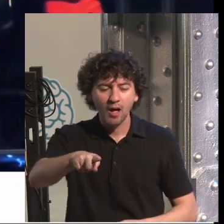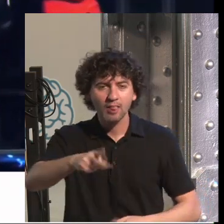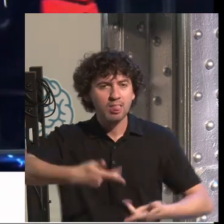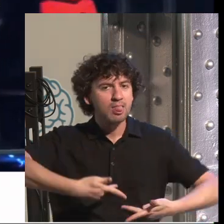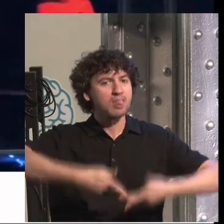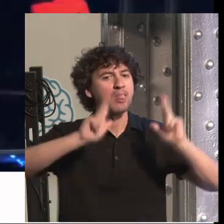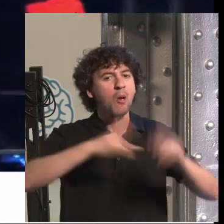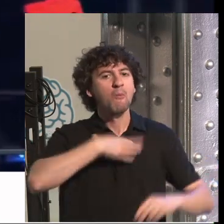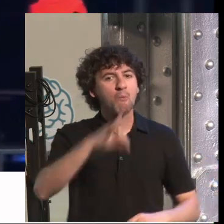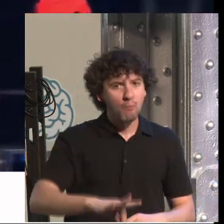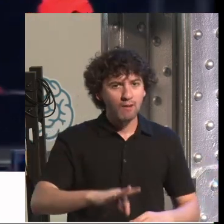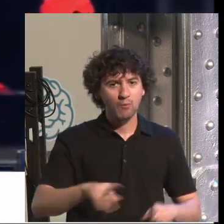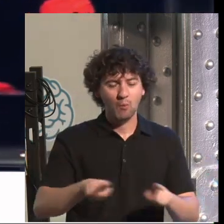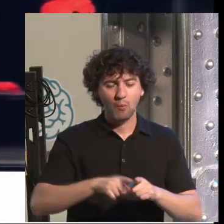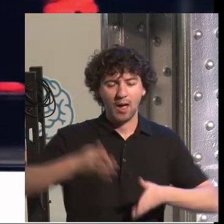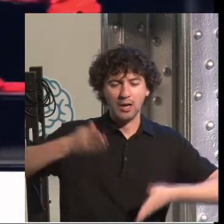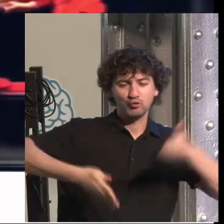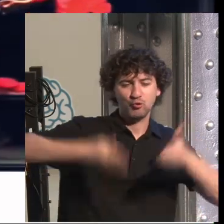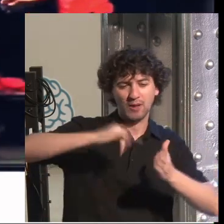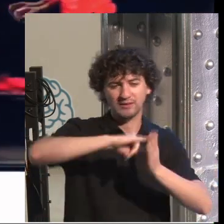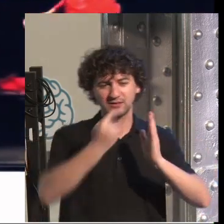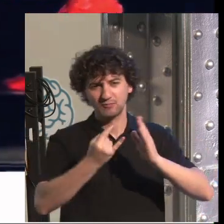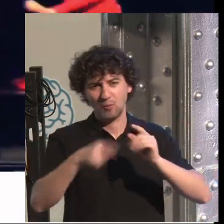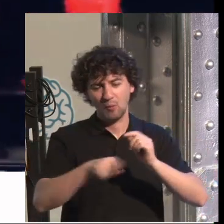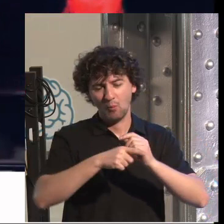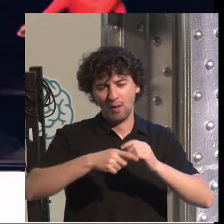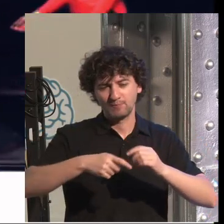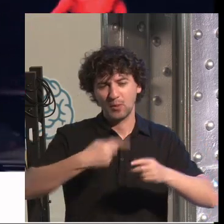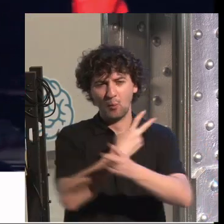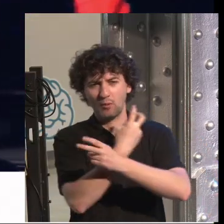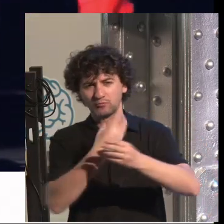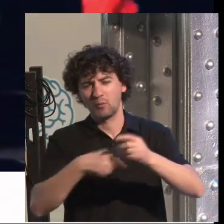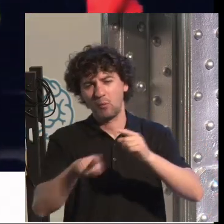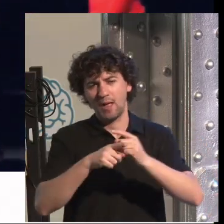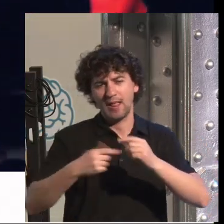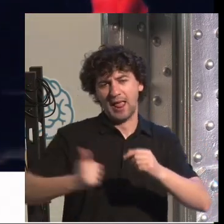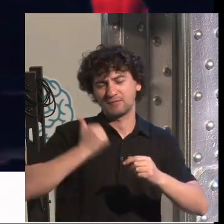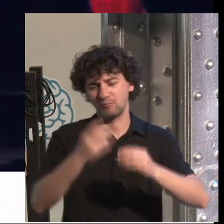Un exoesqueleto es un sistema robótico, como un esqueleto, pero que va por fuera.